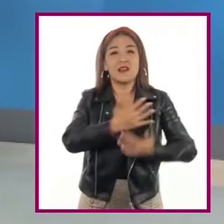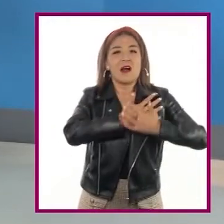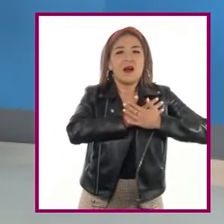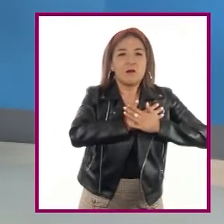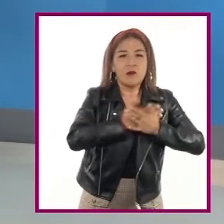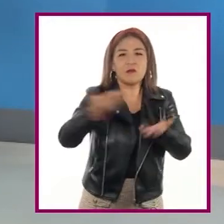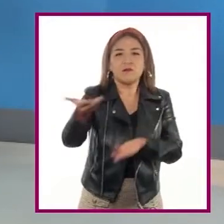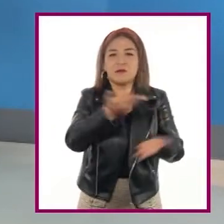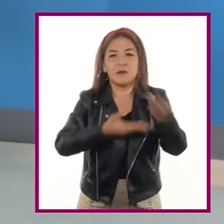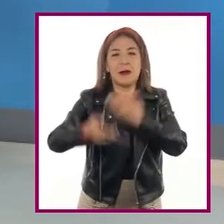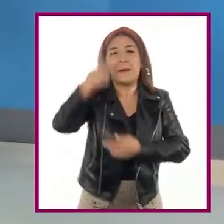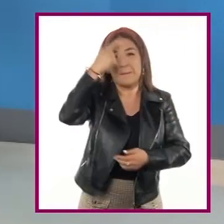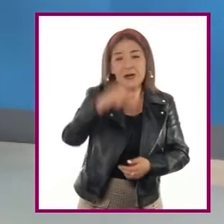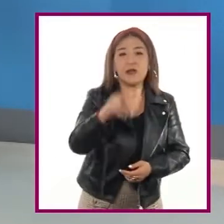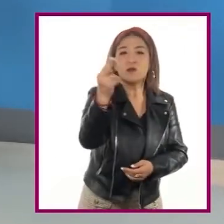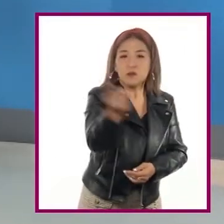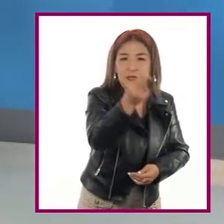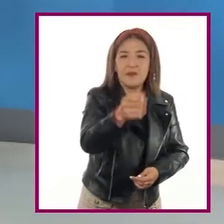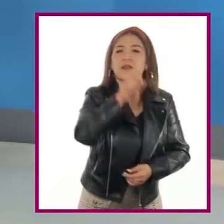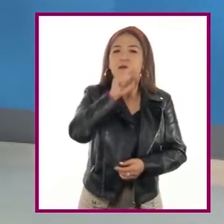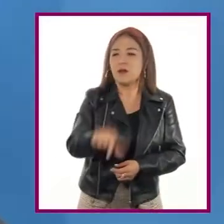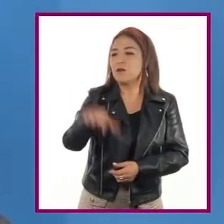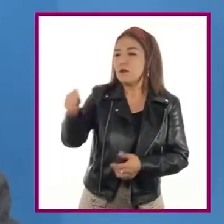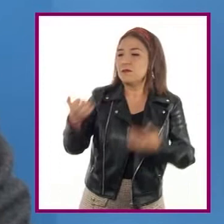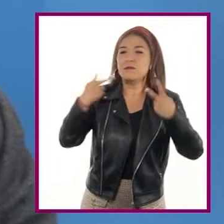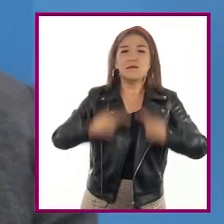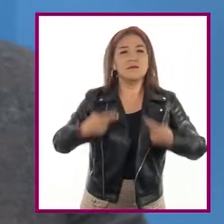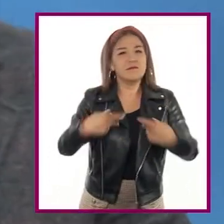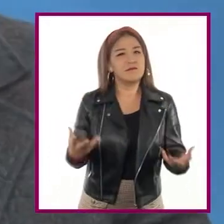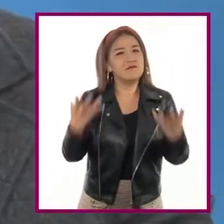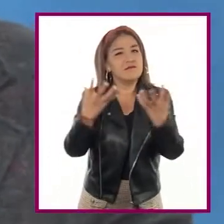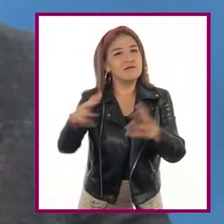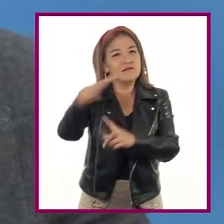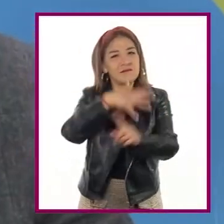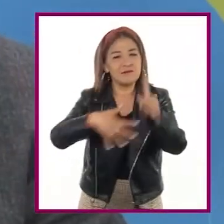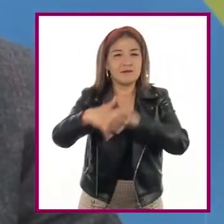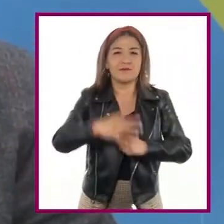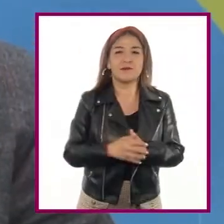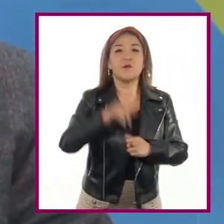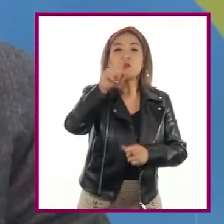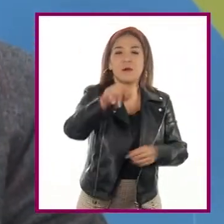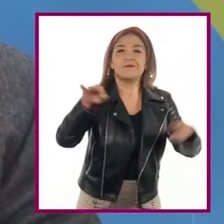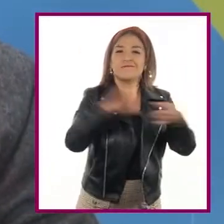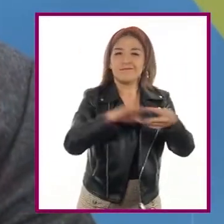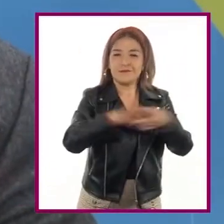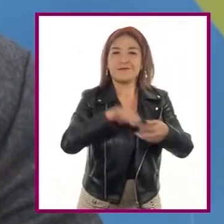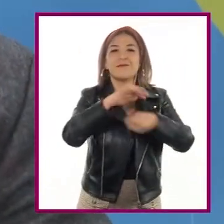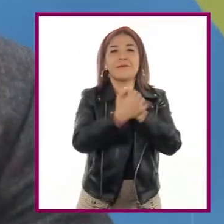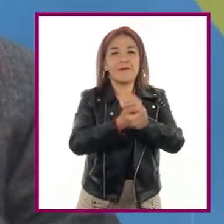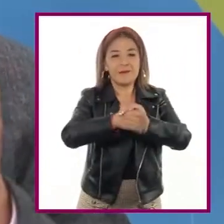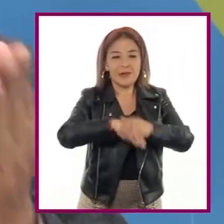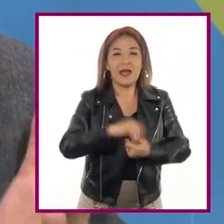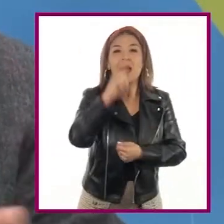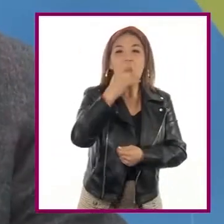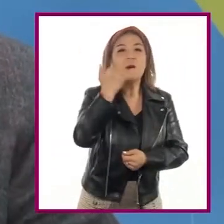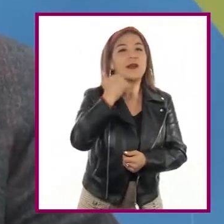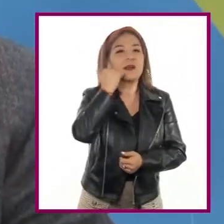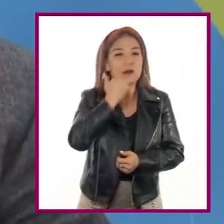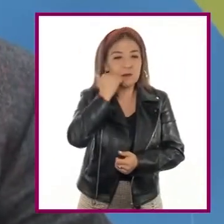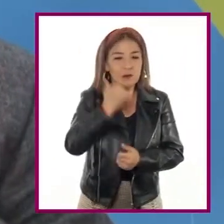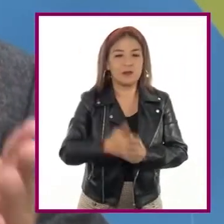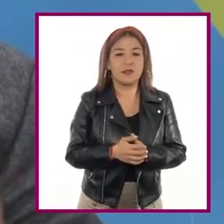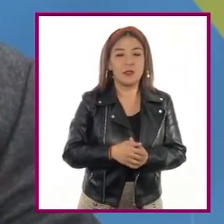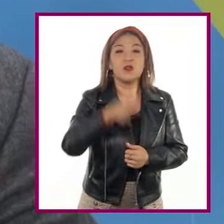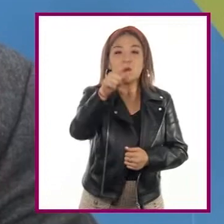solidaridad por ustedes y por las personas que les rodean. Lávense constantemente las manos con agua y jabón y en la medida de lo